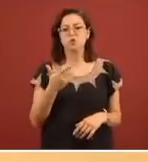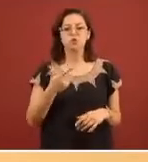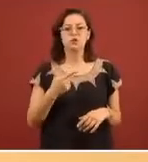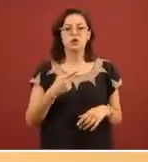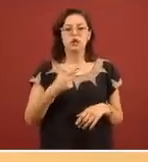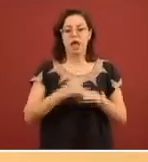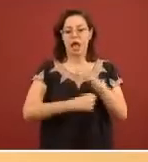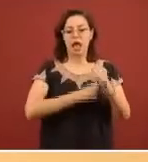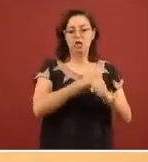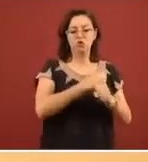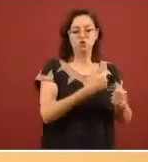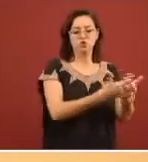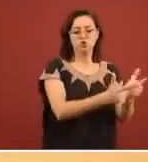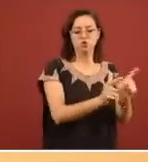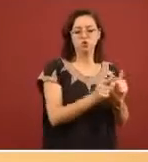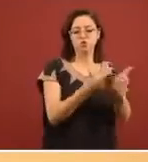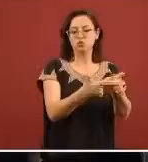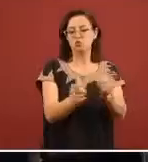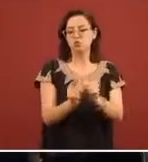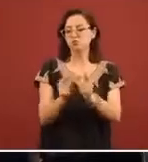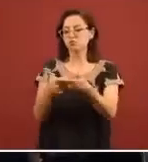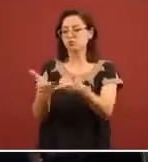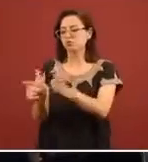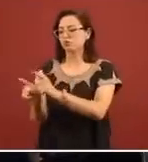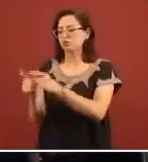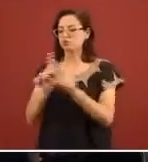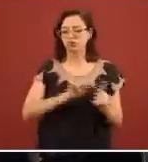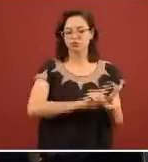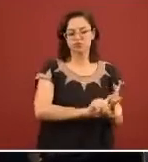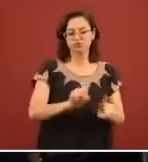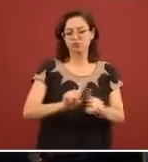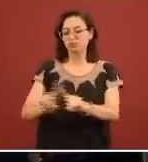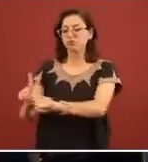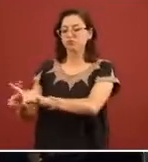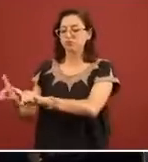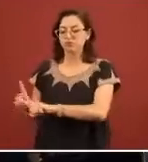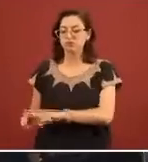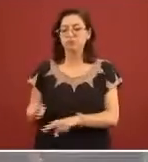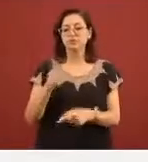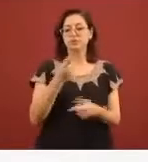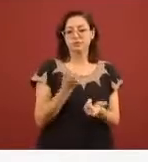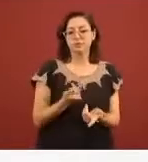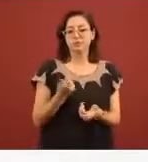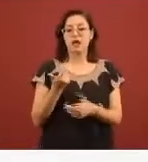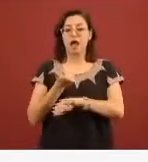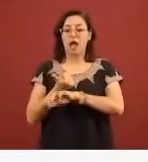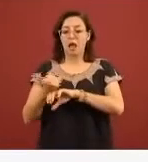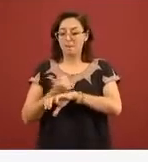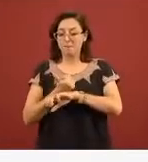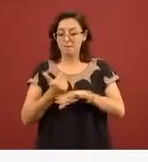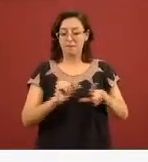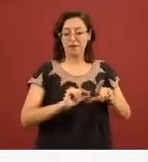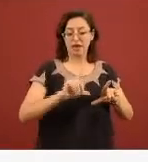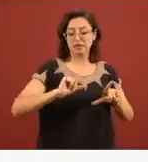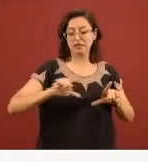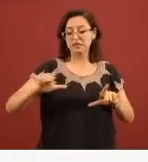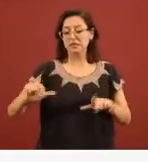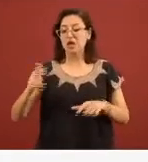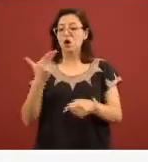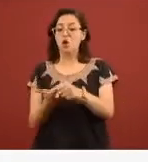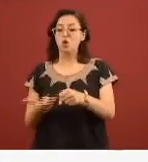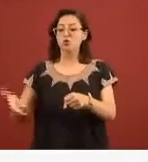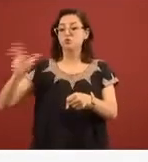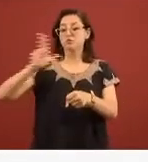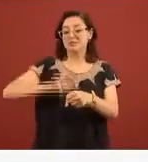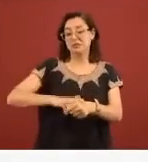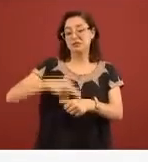de edad, pero además dentro del grupo de edad, las barras amarillas representan a aquellas personas que requirieron una atención en